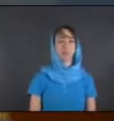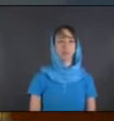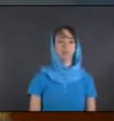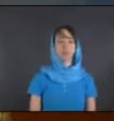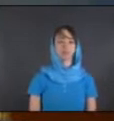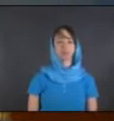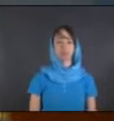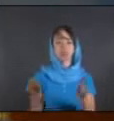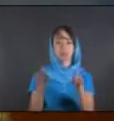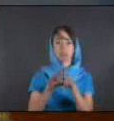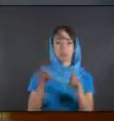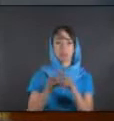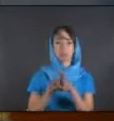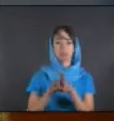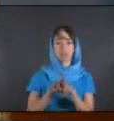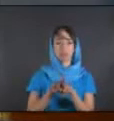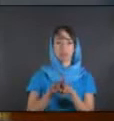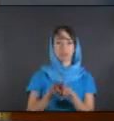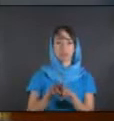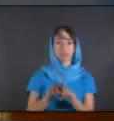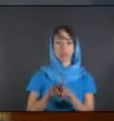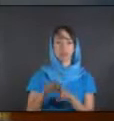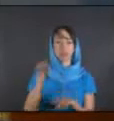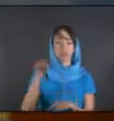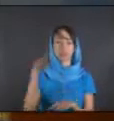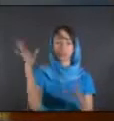Comamos todos del pan en el nombre de Jesús.